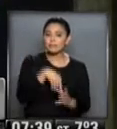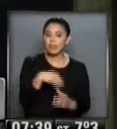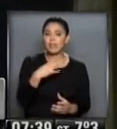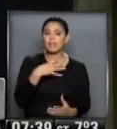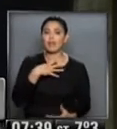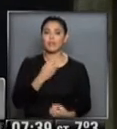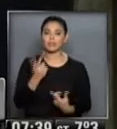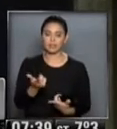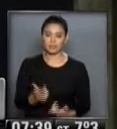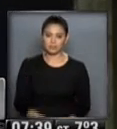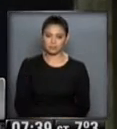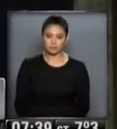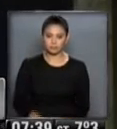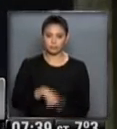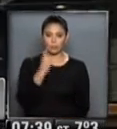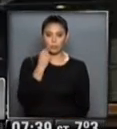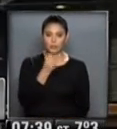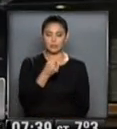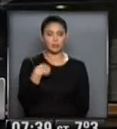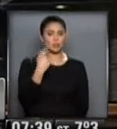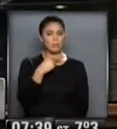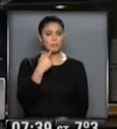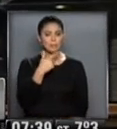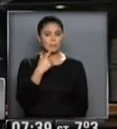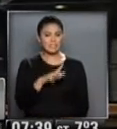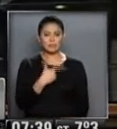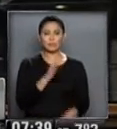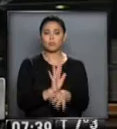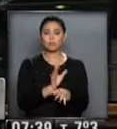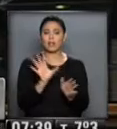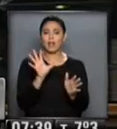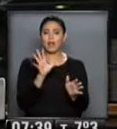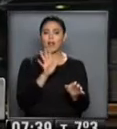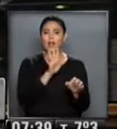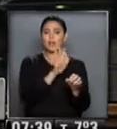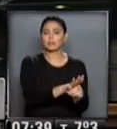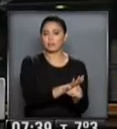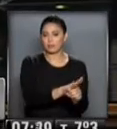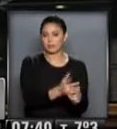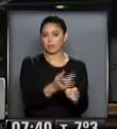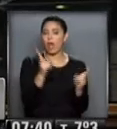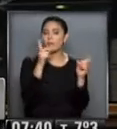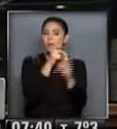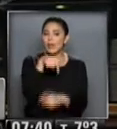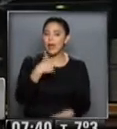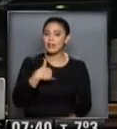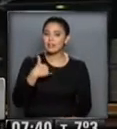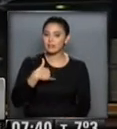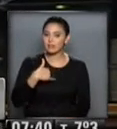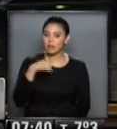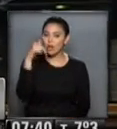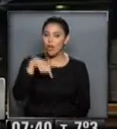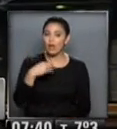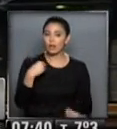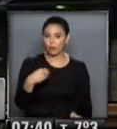confianza. Entendemos que es una medida económica equivocada, que es un parche, porque en realidad el problema de la Argentina hoy es